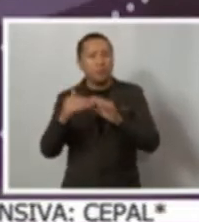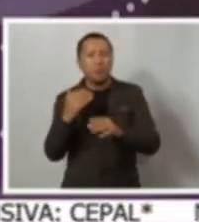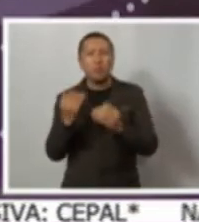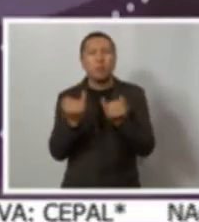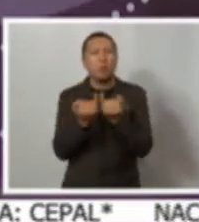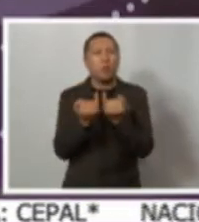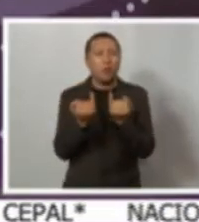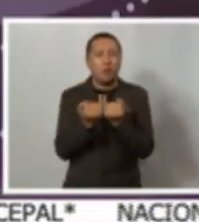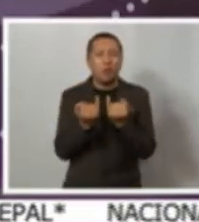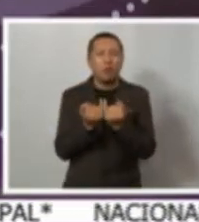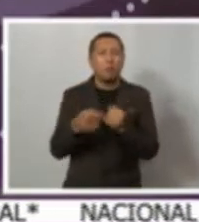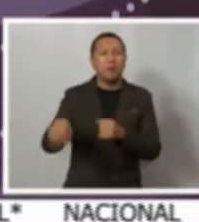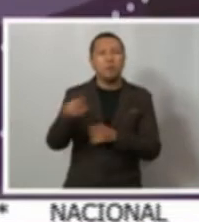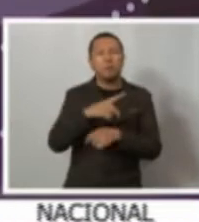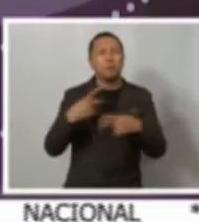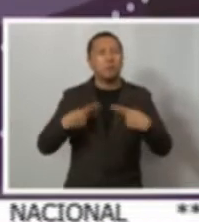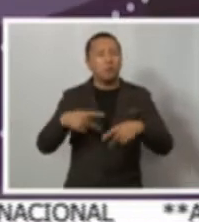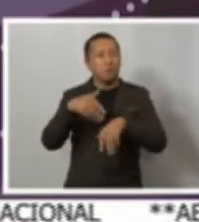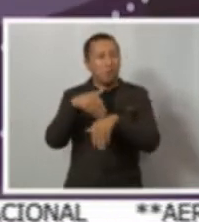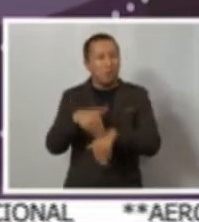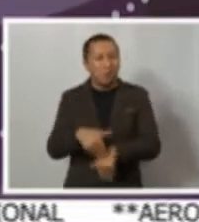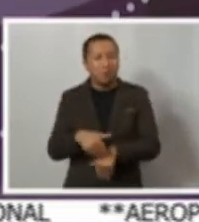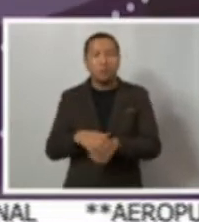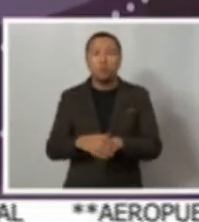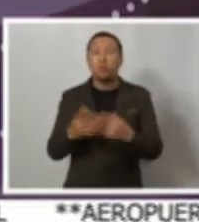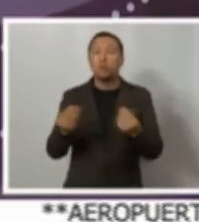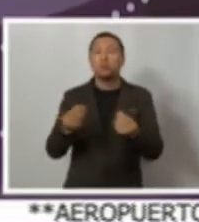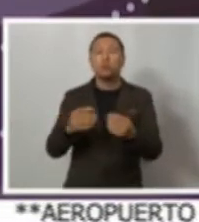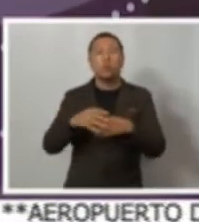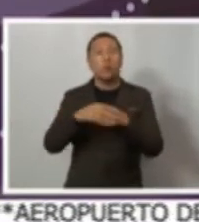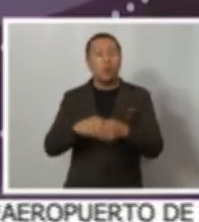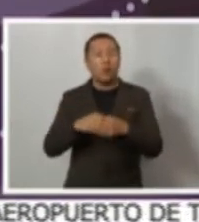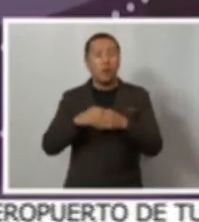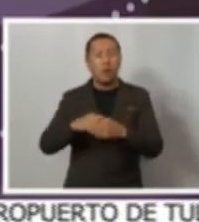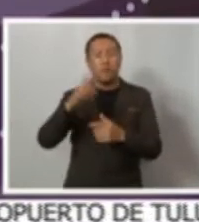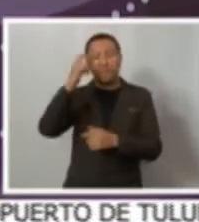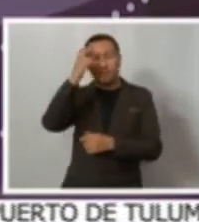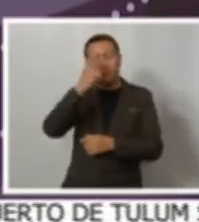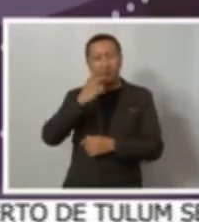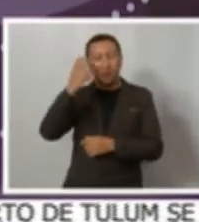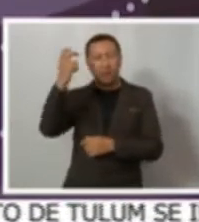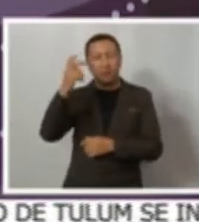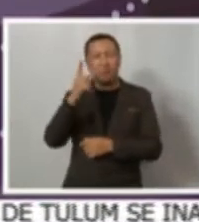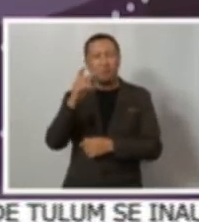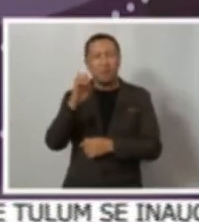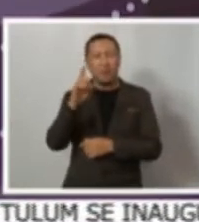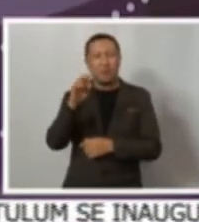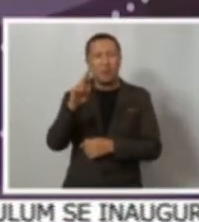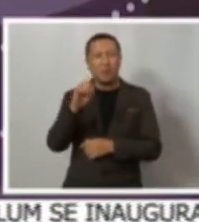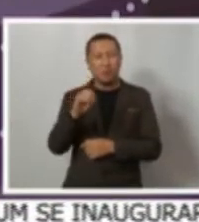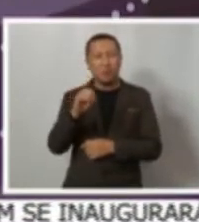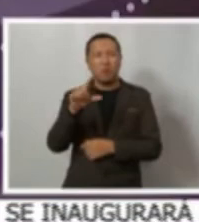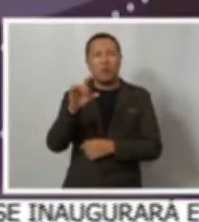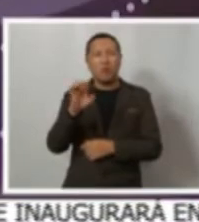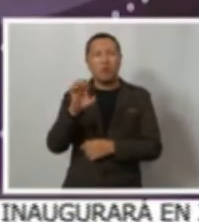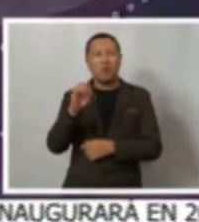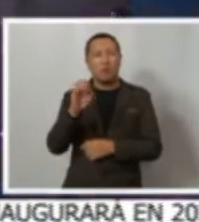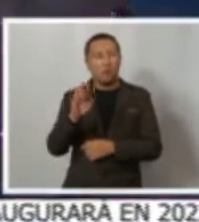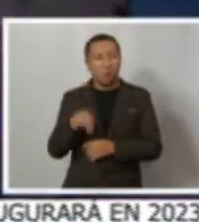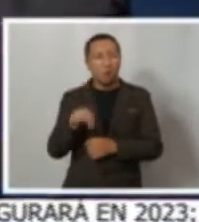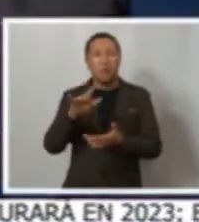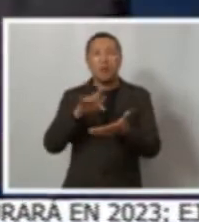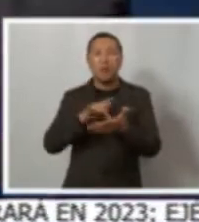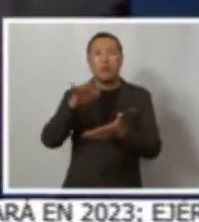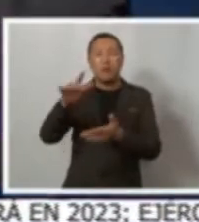estas disposiciones. Saludo con mucho gusto y con mucho cariño a Pedro León, que nos dice, gracias SQCS por